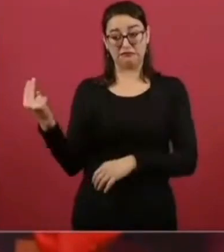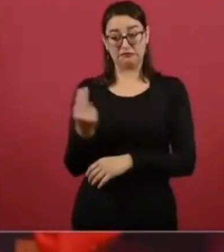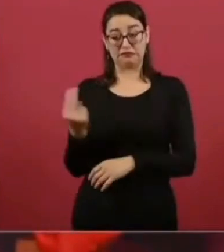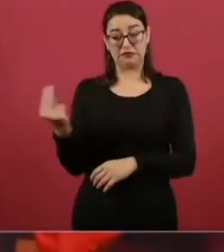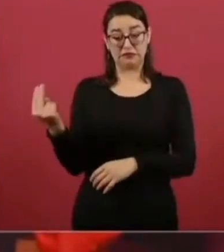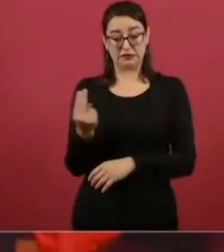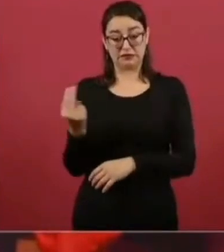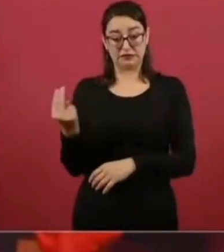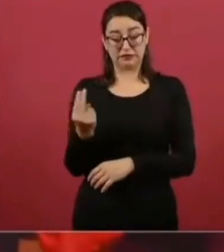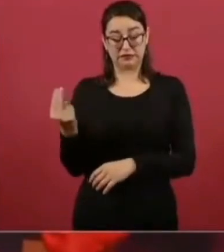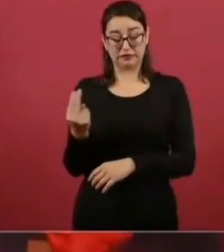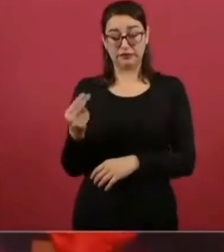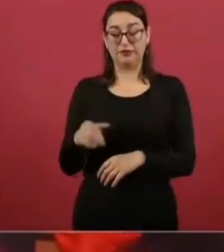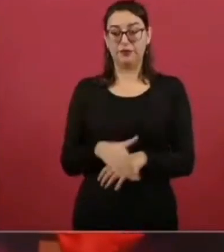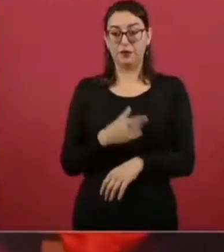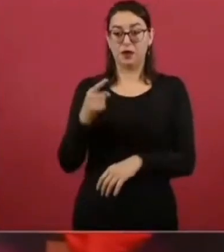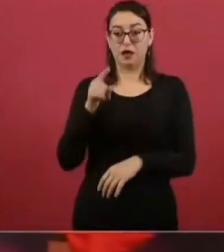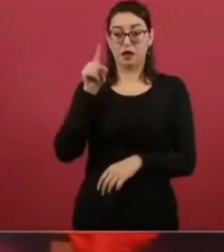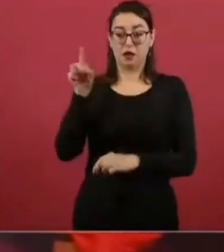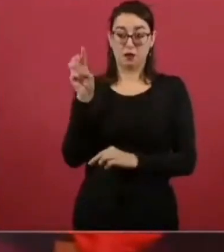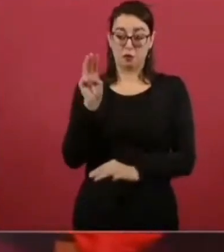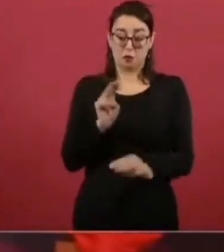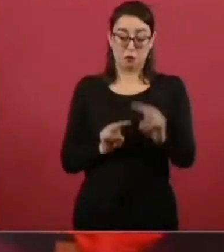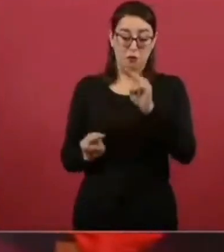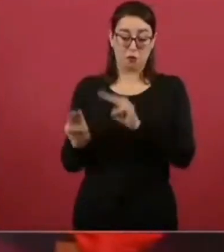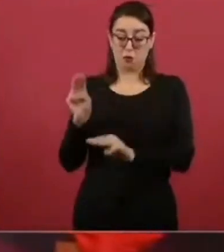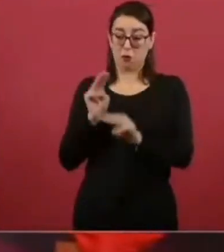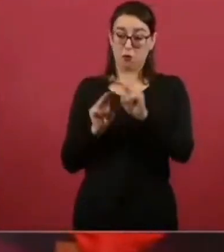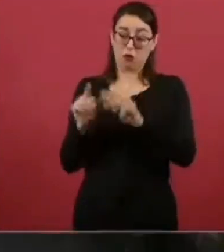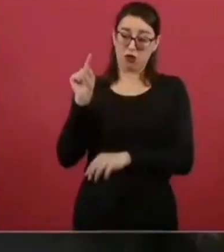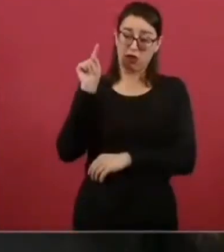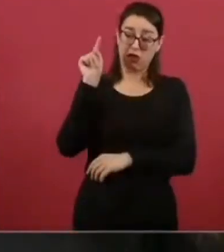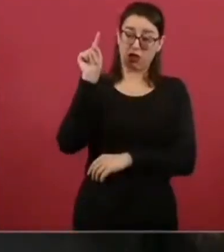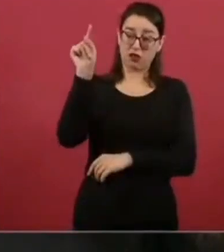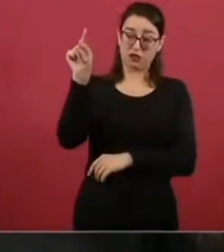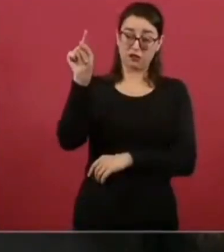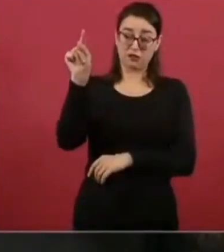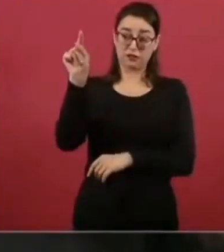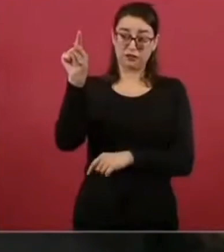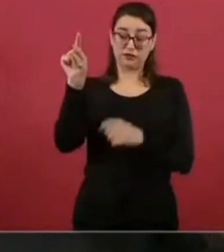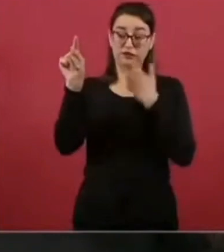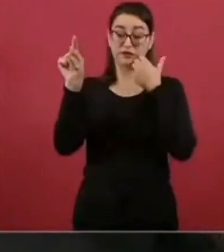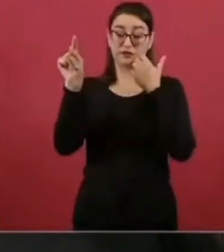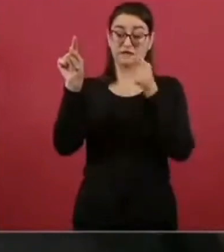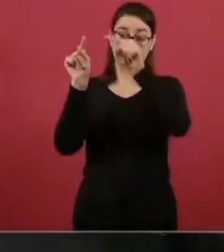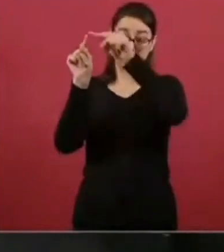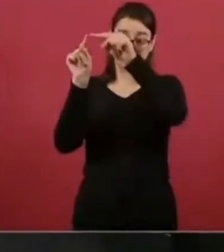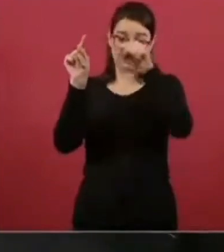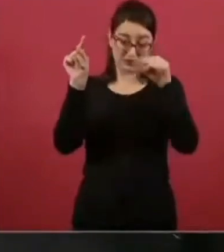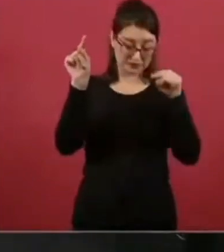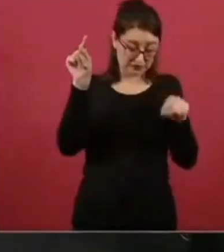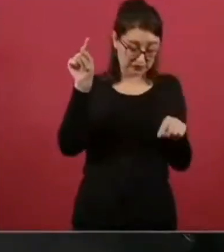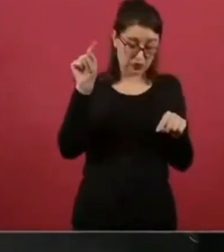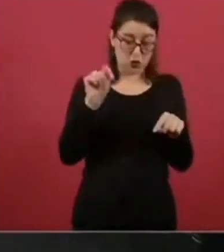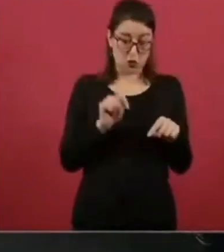y se quiere ir a Tuxtla, pues hay que dar toda la vuelta, ya